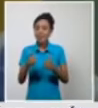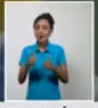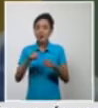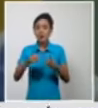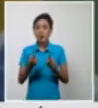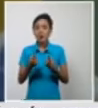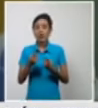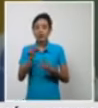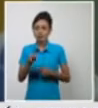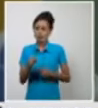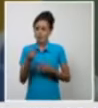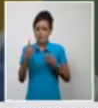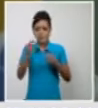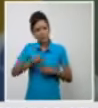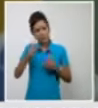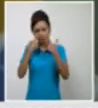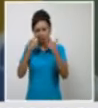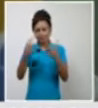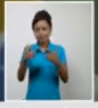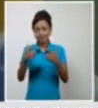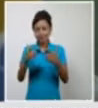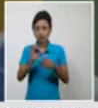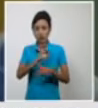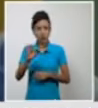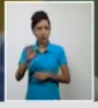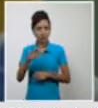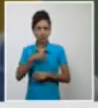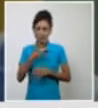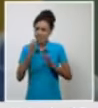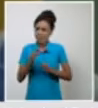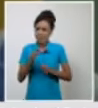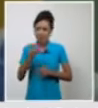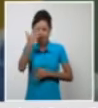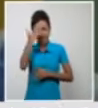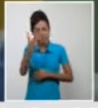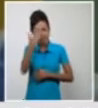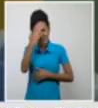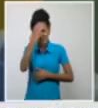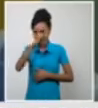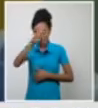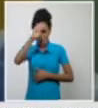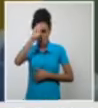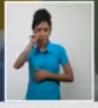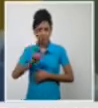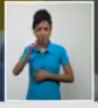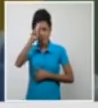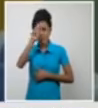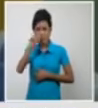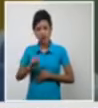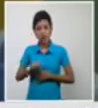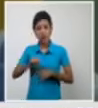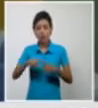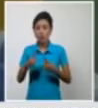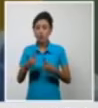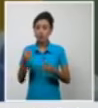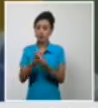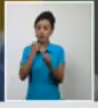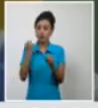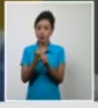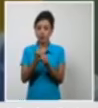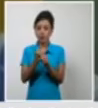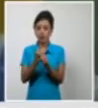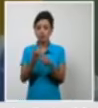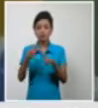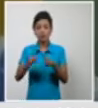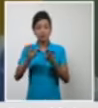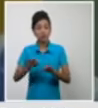sumo valor. A eso nunca terminaremos de agradecer Cuba, esto sí. Y sin embargo, si esa pandemia